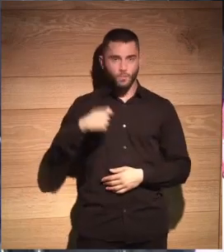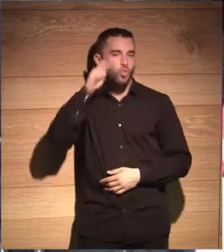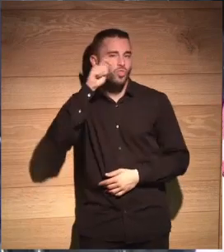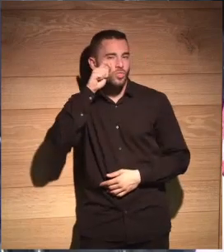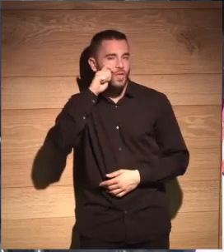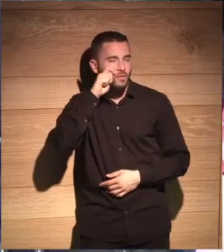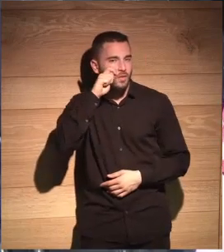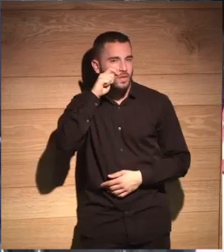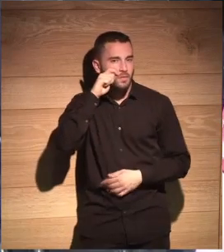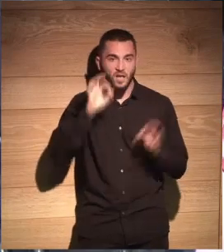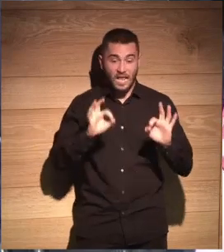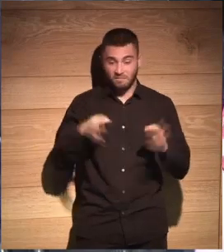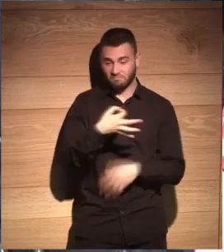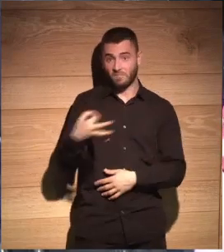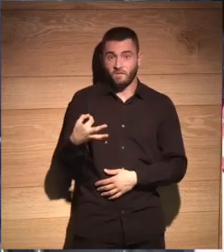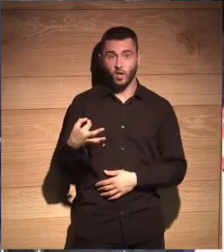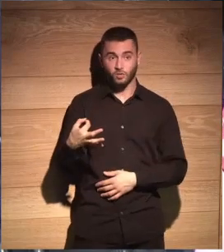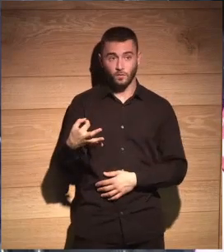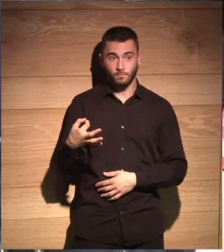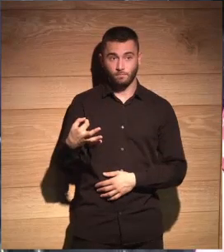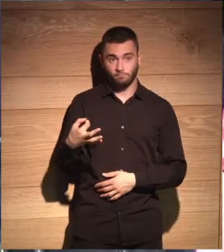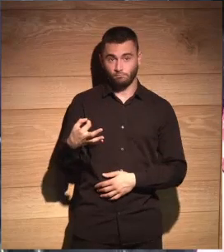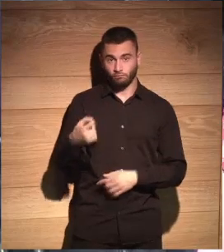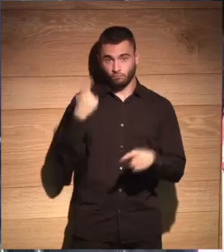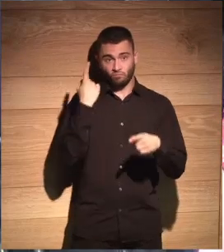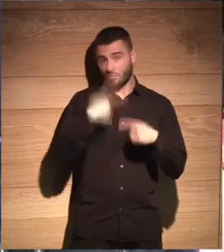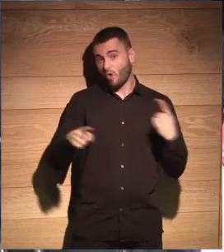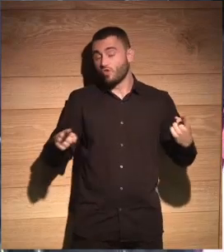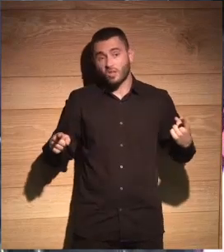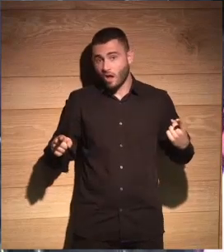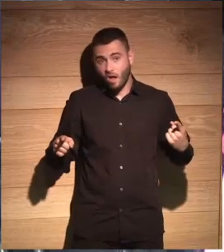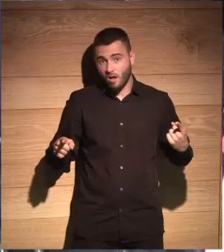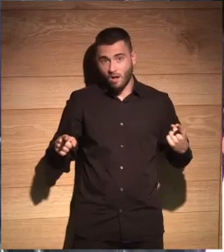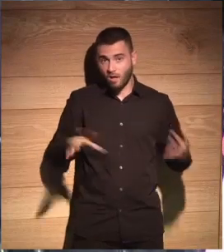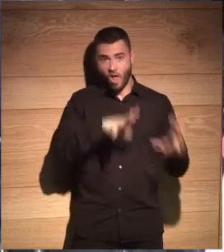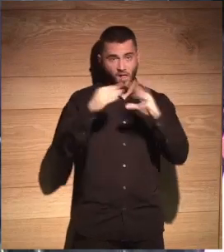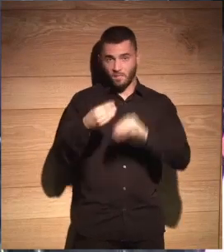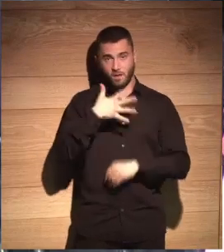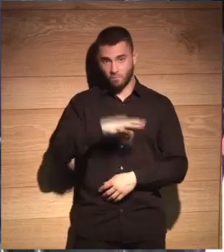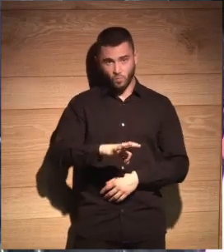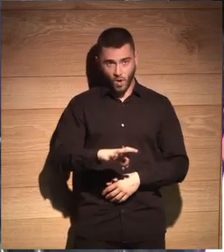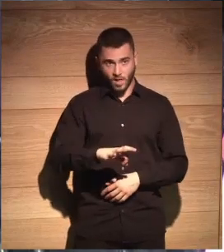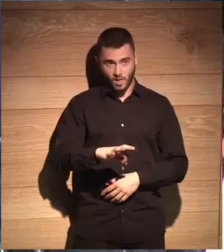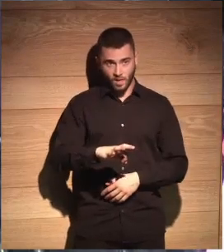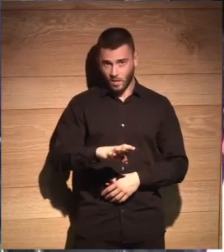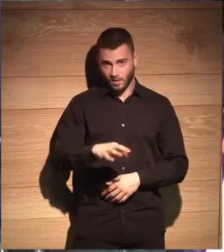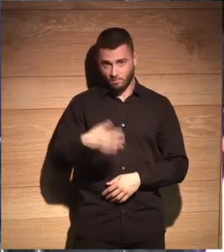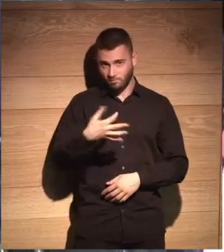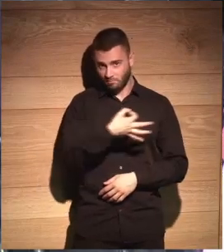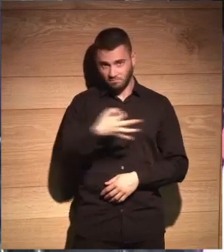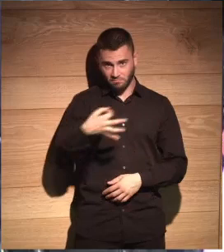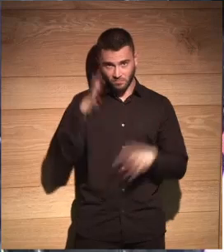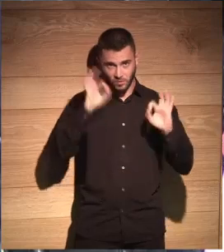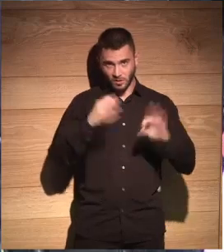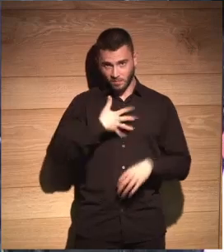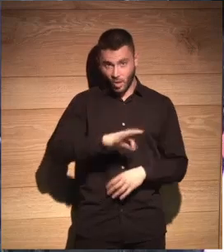¿no? Es genial, es una cosa muy bien, muy fácilmente adaptable y muy, muy pertinente, digamos, ¿no? Pero